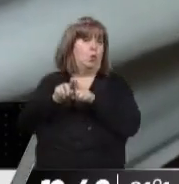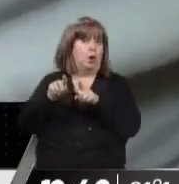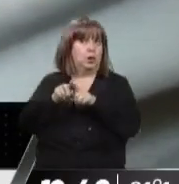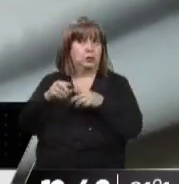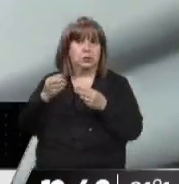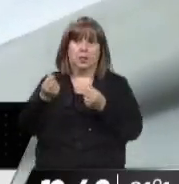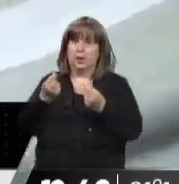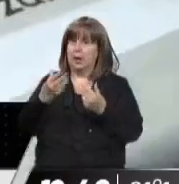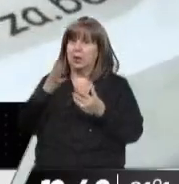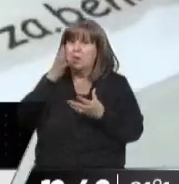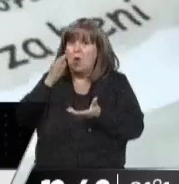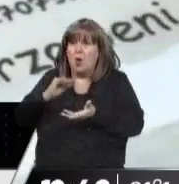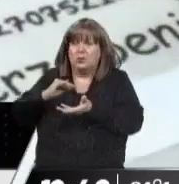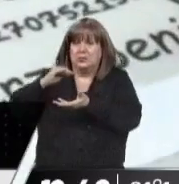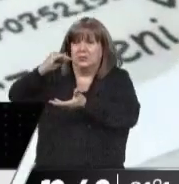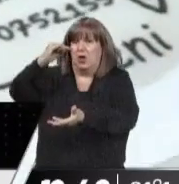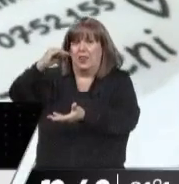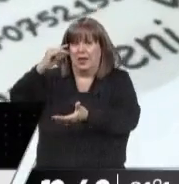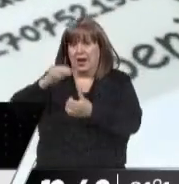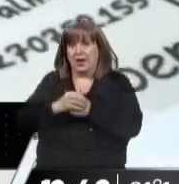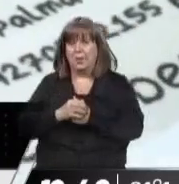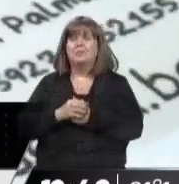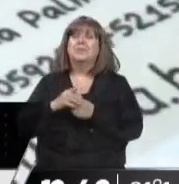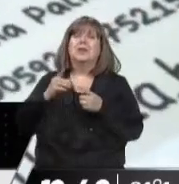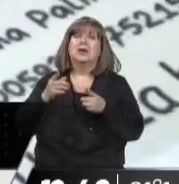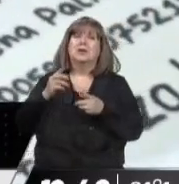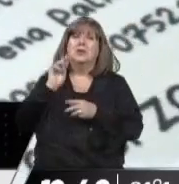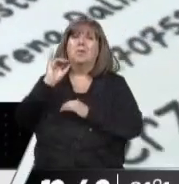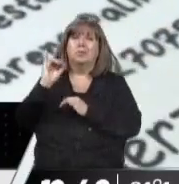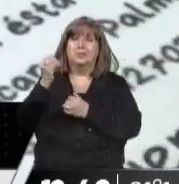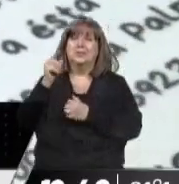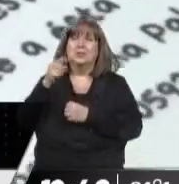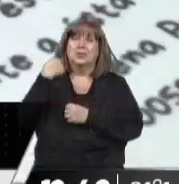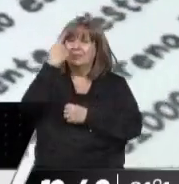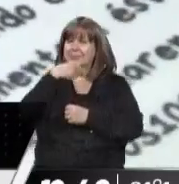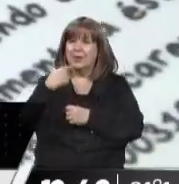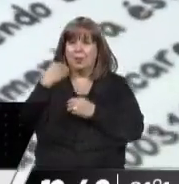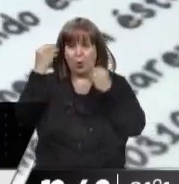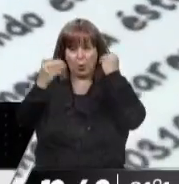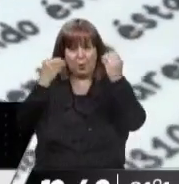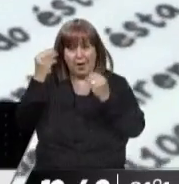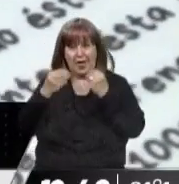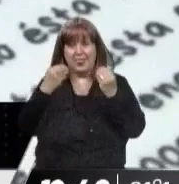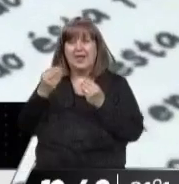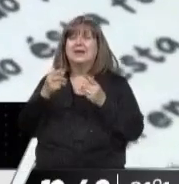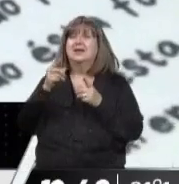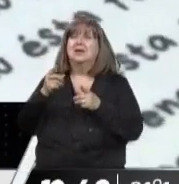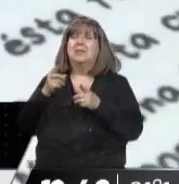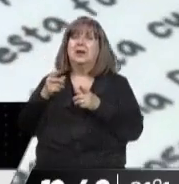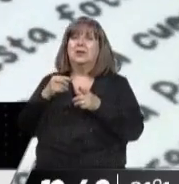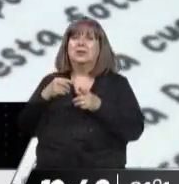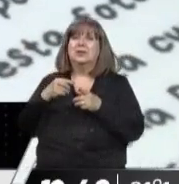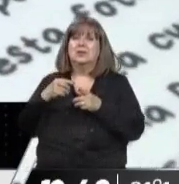Priscila, en tu carita me doy cuenta de lo que la familia sufre esto y la preocupación que tienen. Ahora, en las malas también se